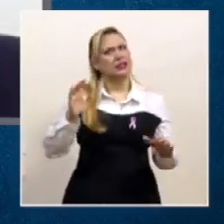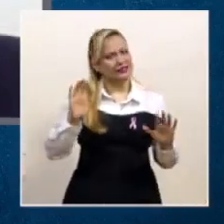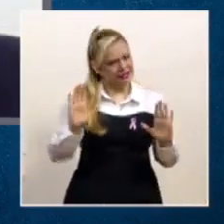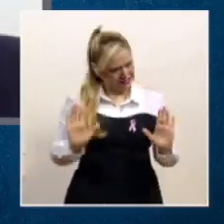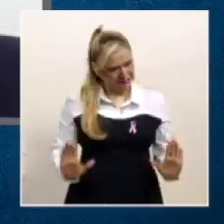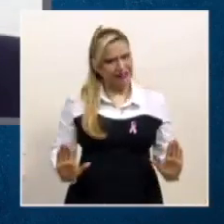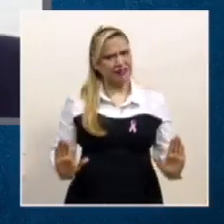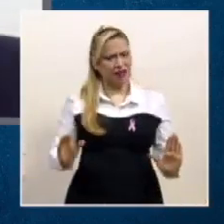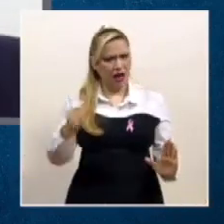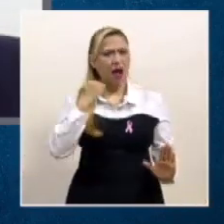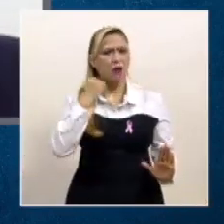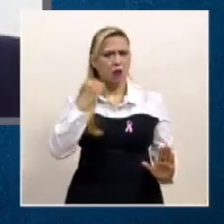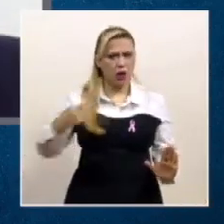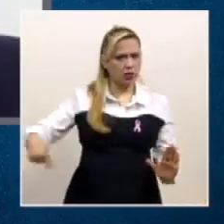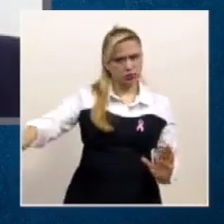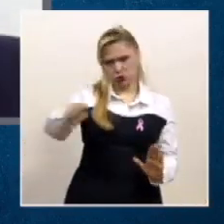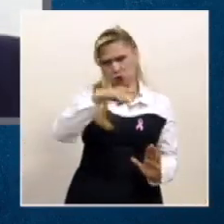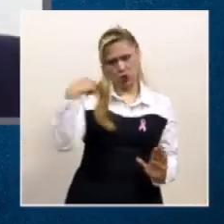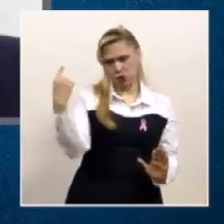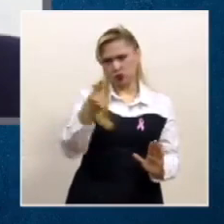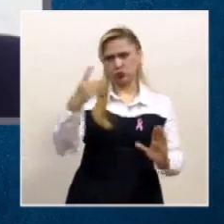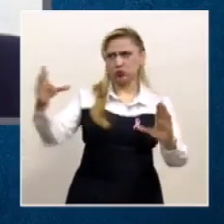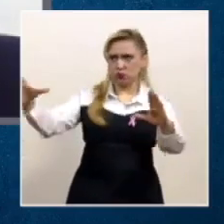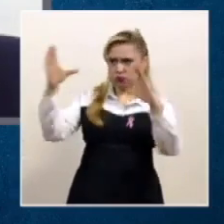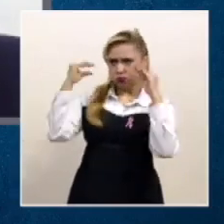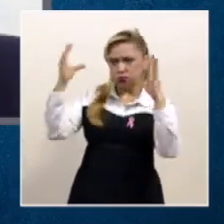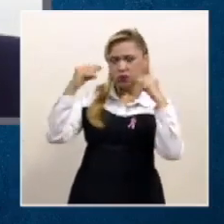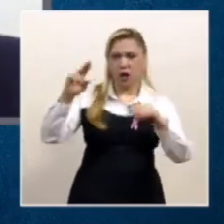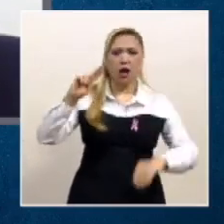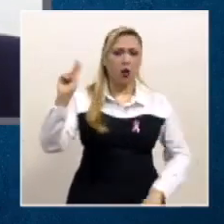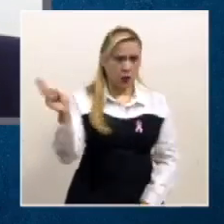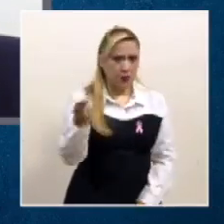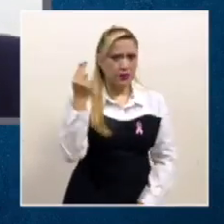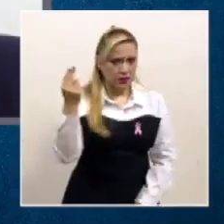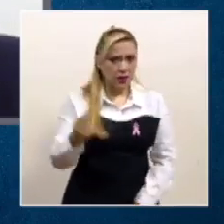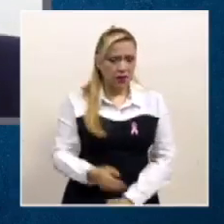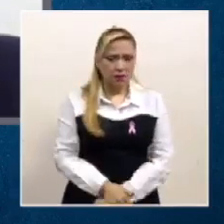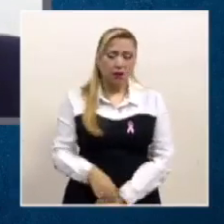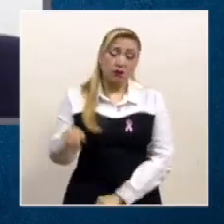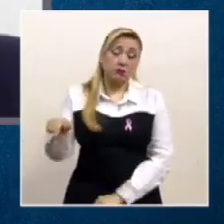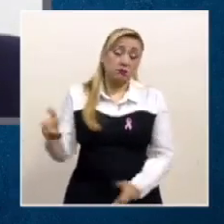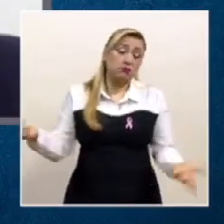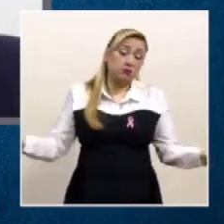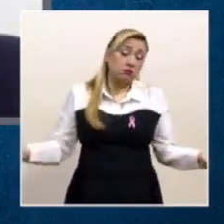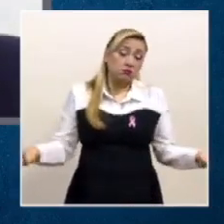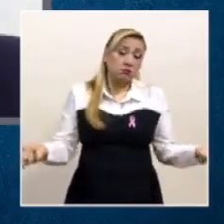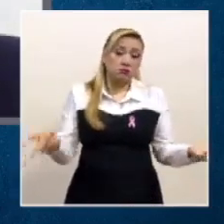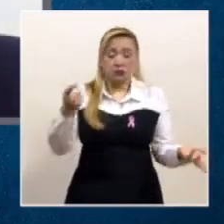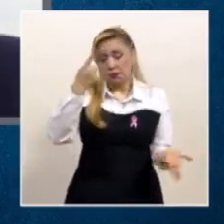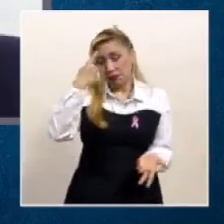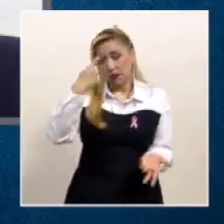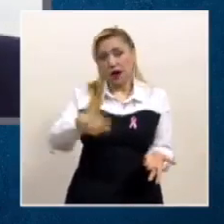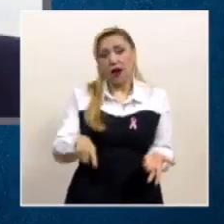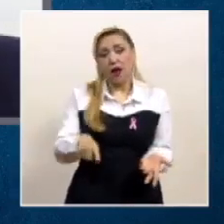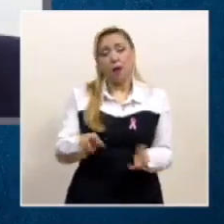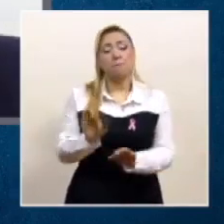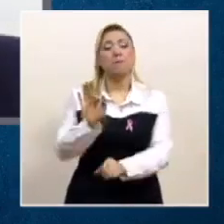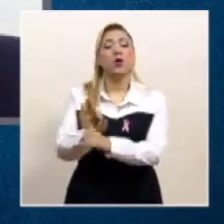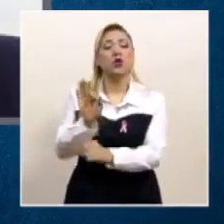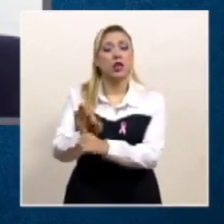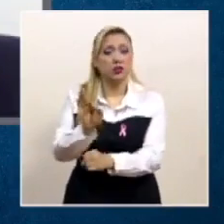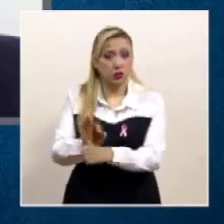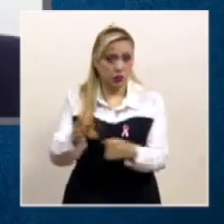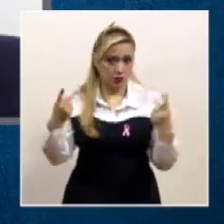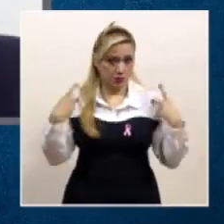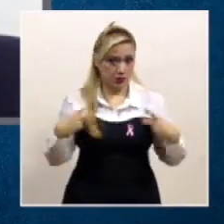los abogados nos enseñaron, por lo menos eso me enseñaron a mí en la carrera, que era una figura dedicada a la protección de